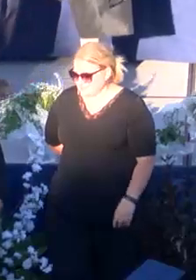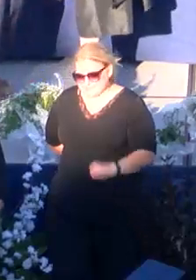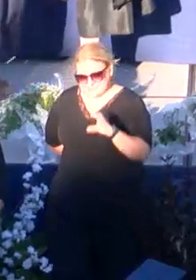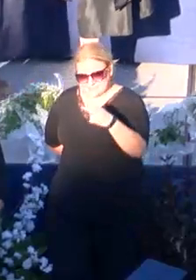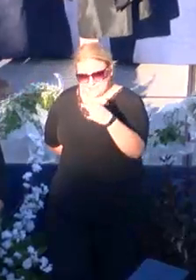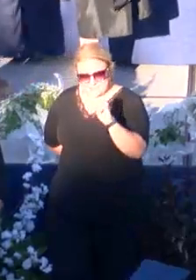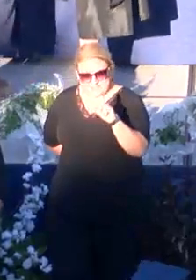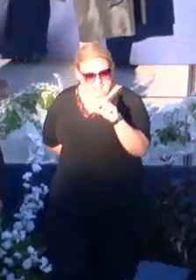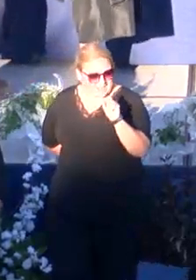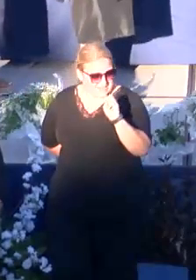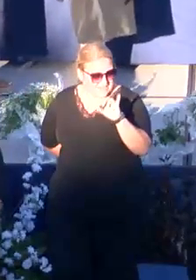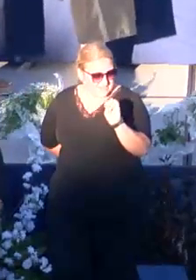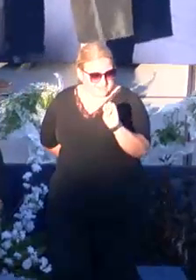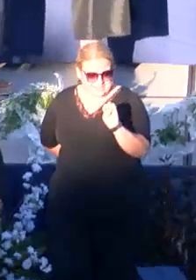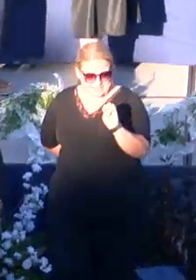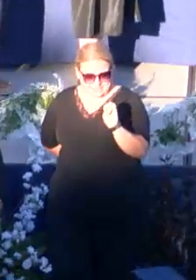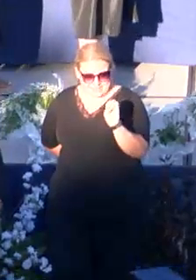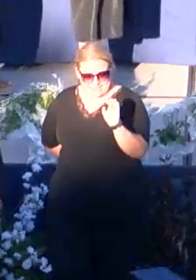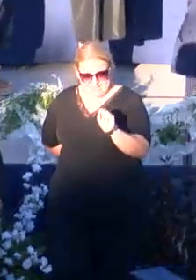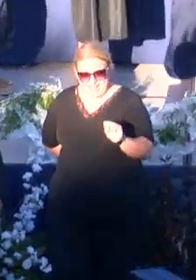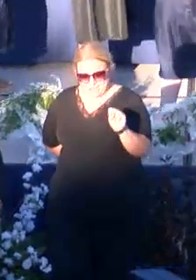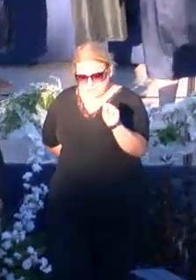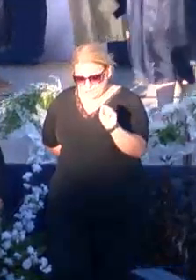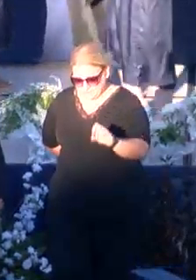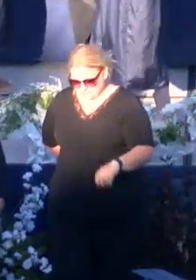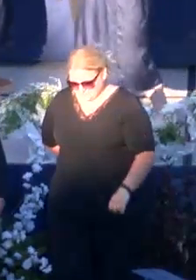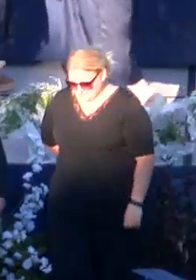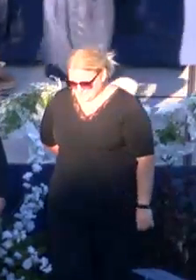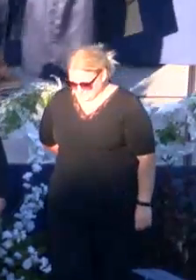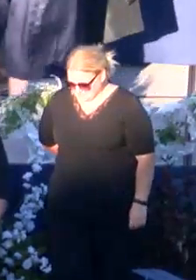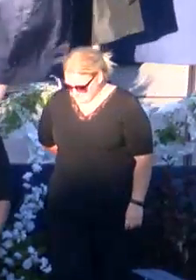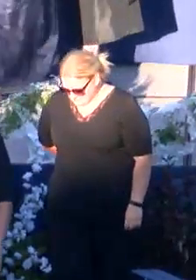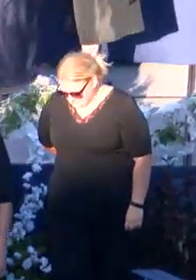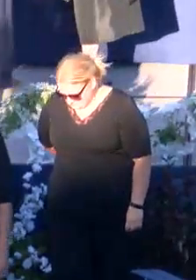Chelsea Santoyo. Samantha Murillo.